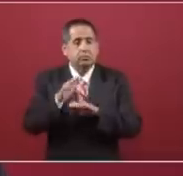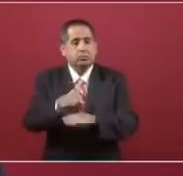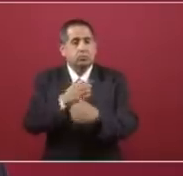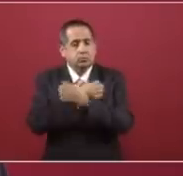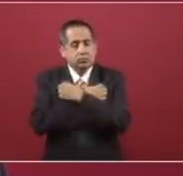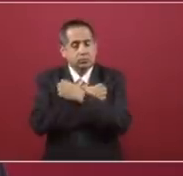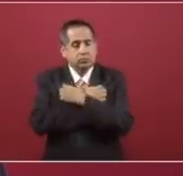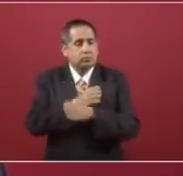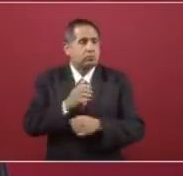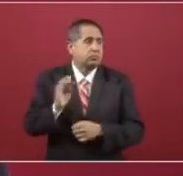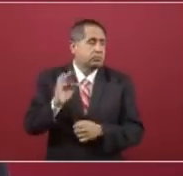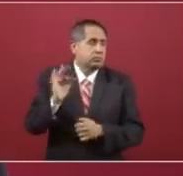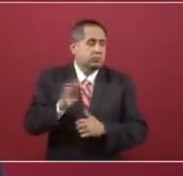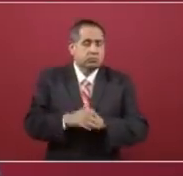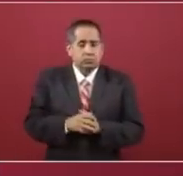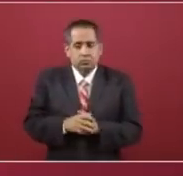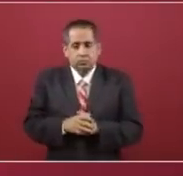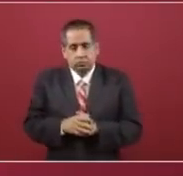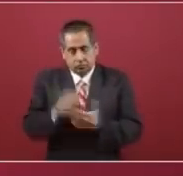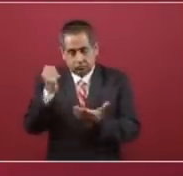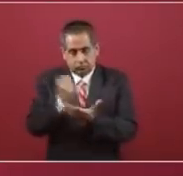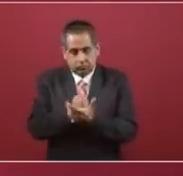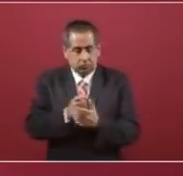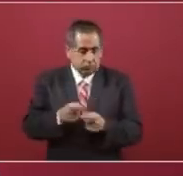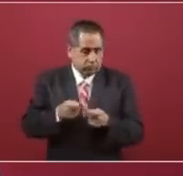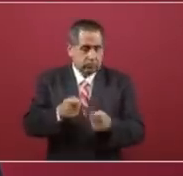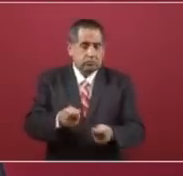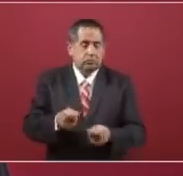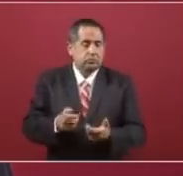educativa, que se